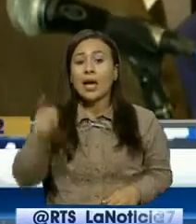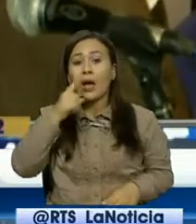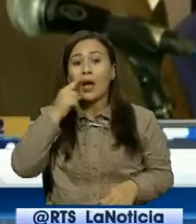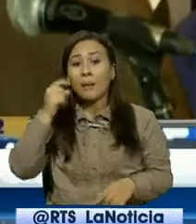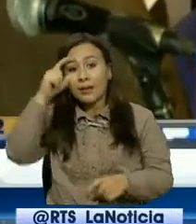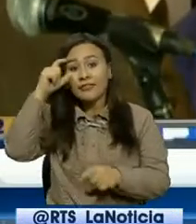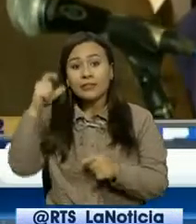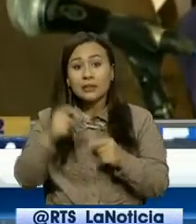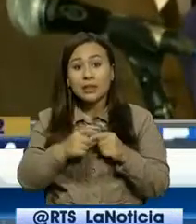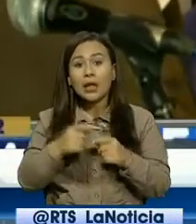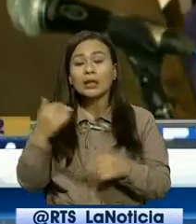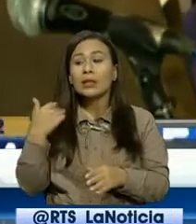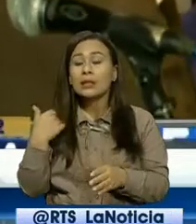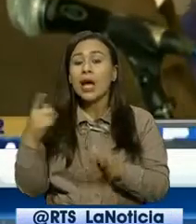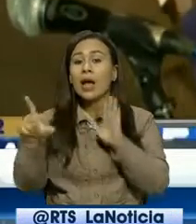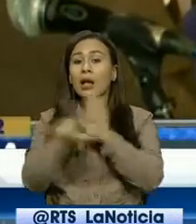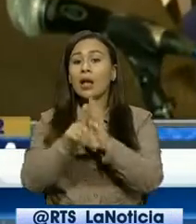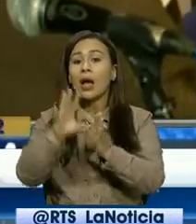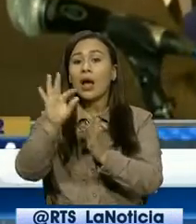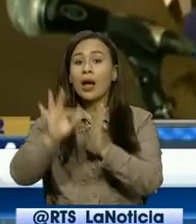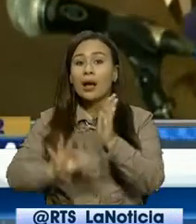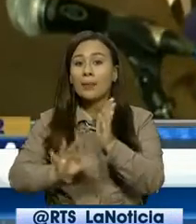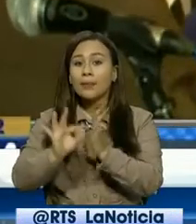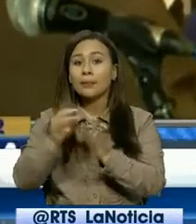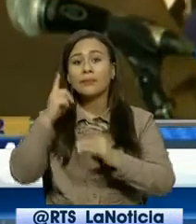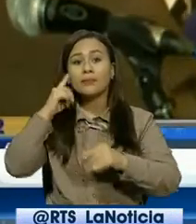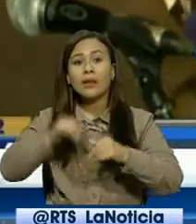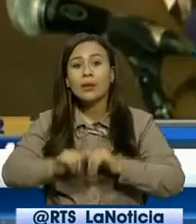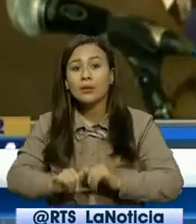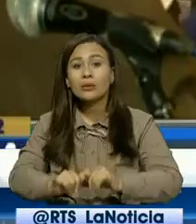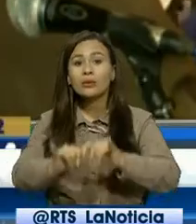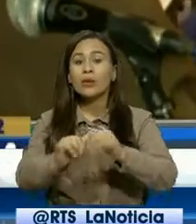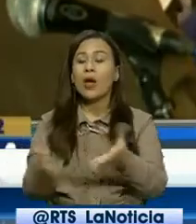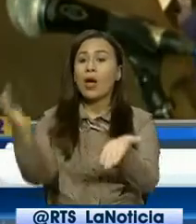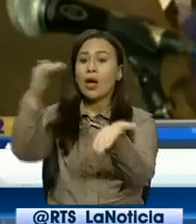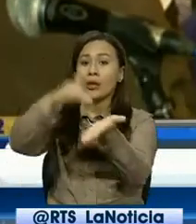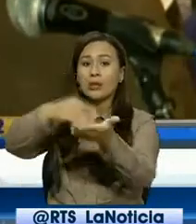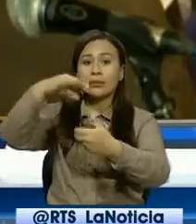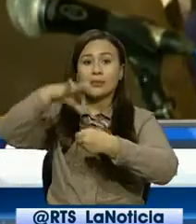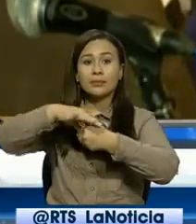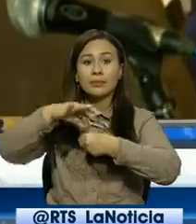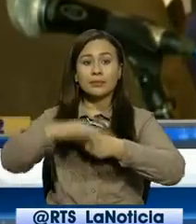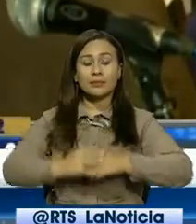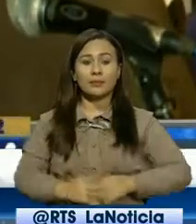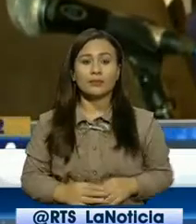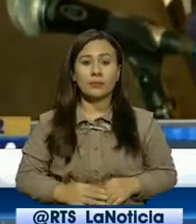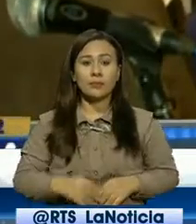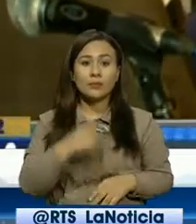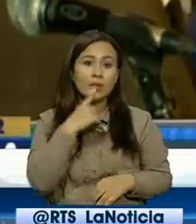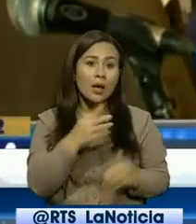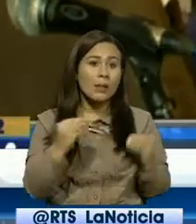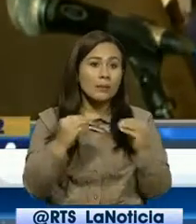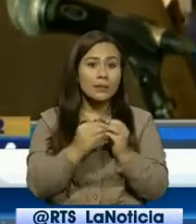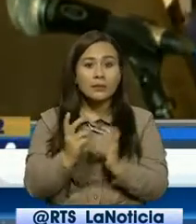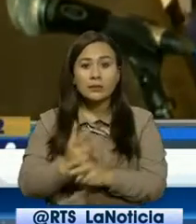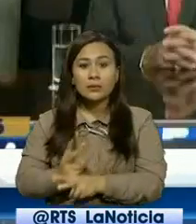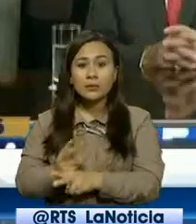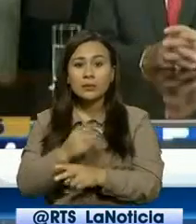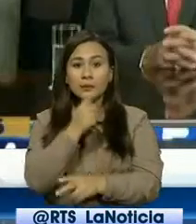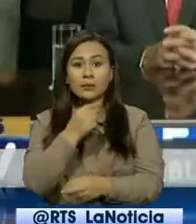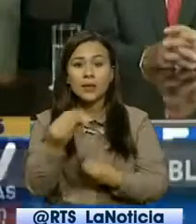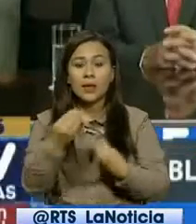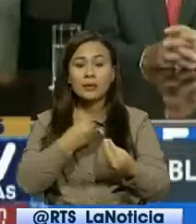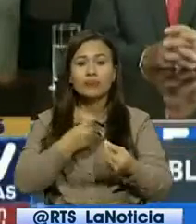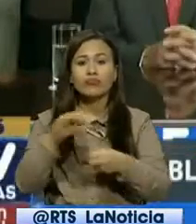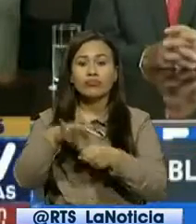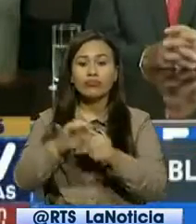cumplir con esa ley aprobada en Congreso de convocar en lo más tiempo, más breve posible las elecciones generales.